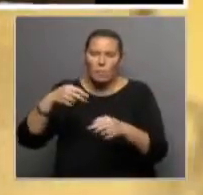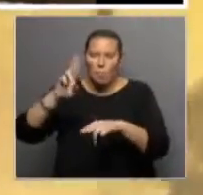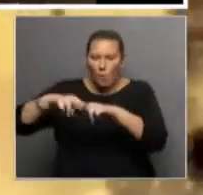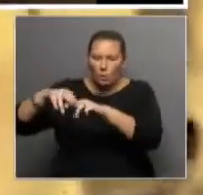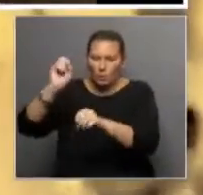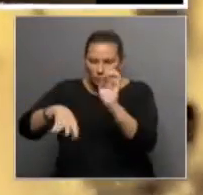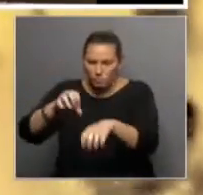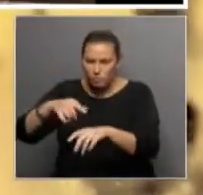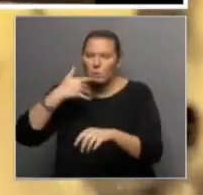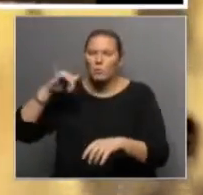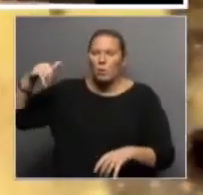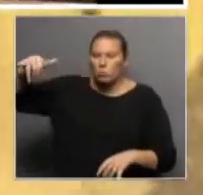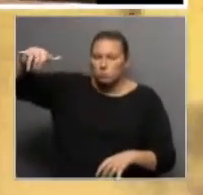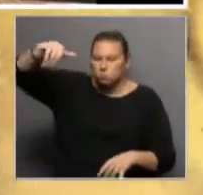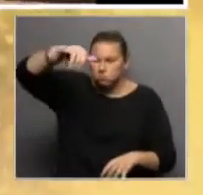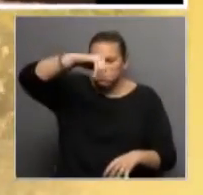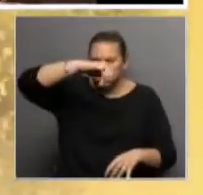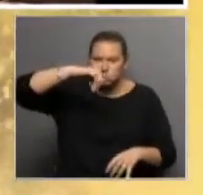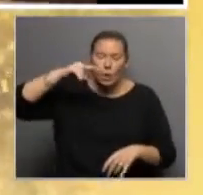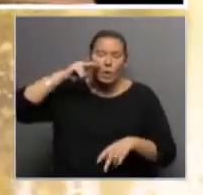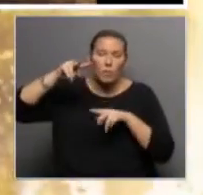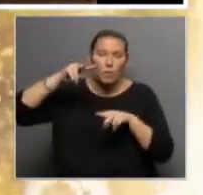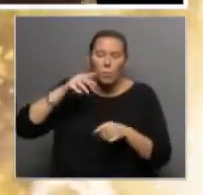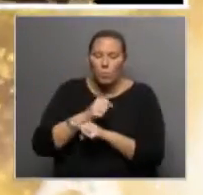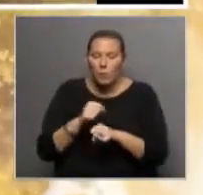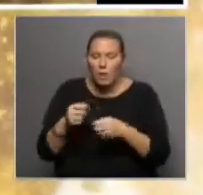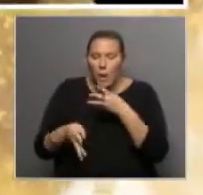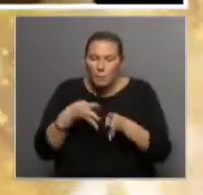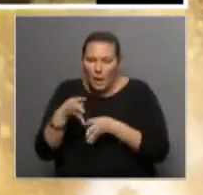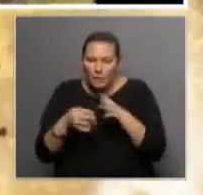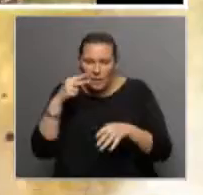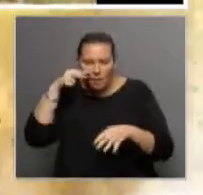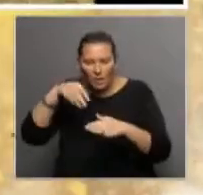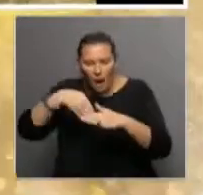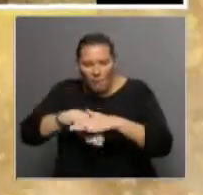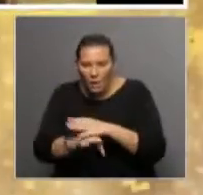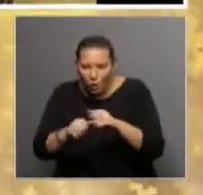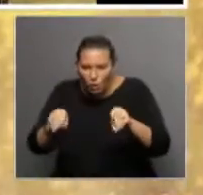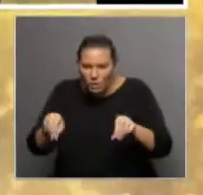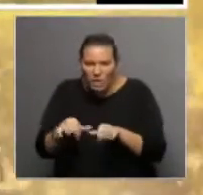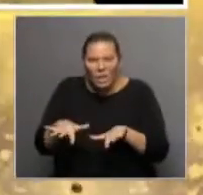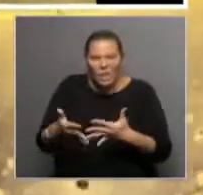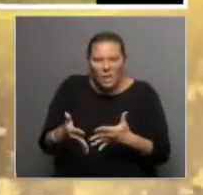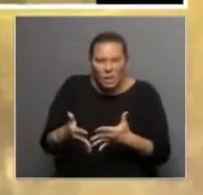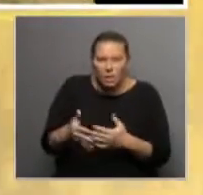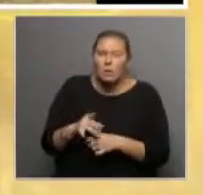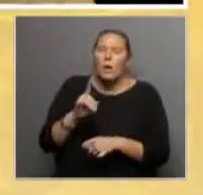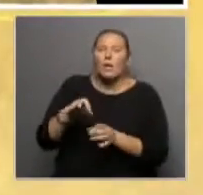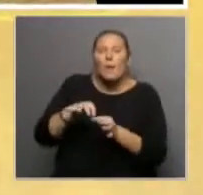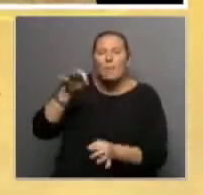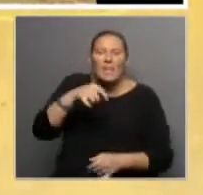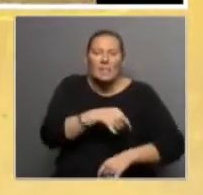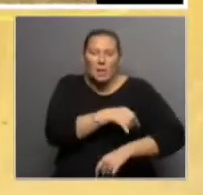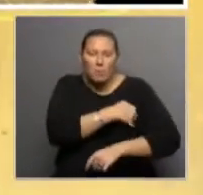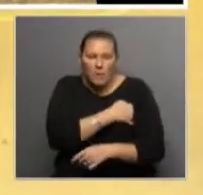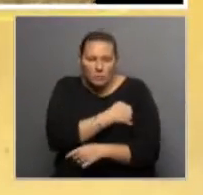de drones, aparatos que permiten detectar lo que hay debajo de la tierra, aparatos que miden las